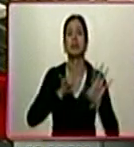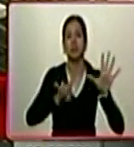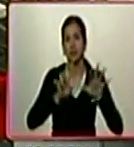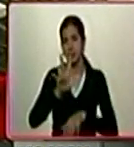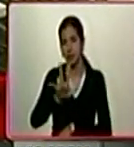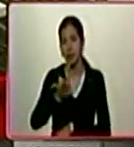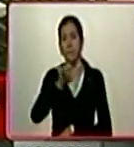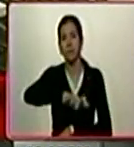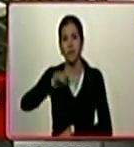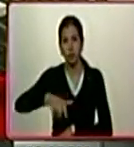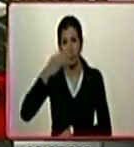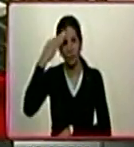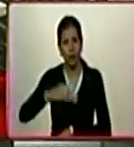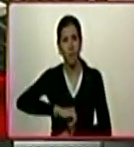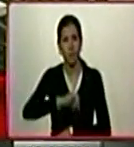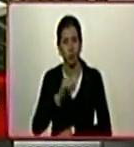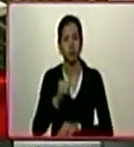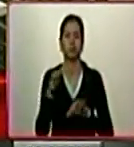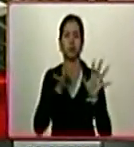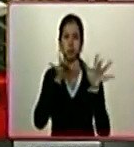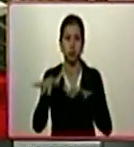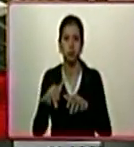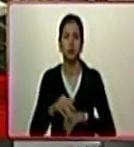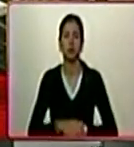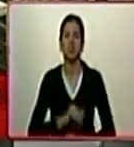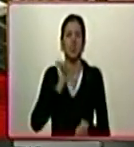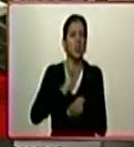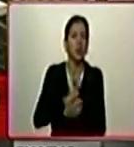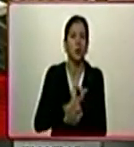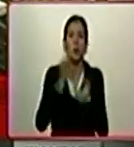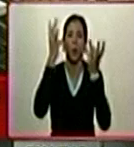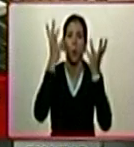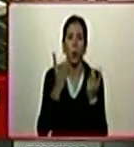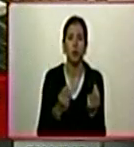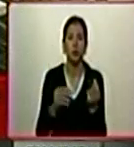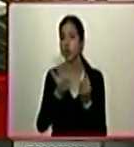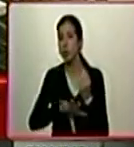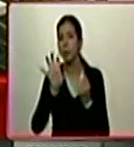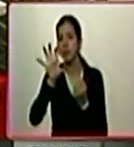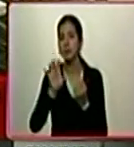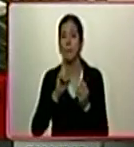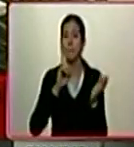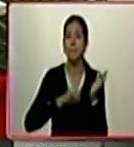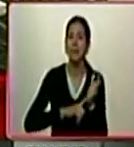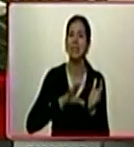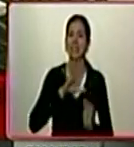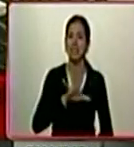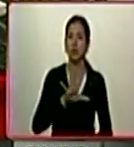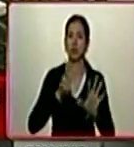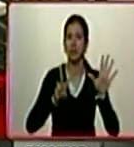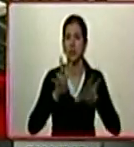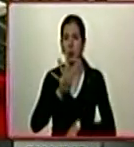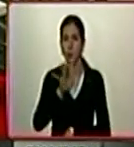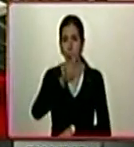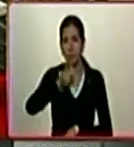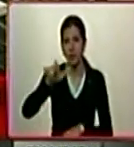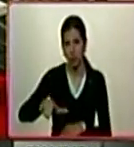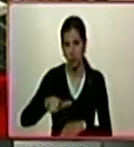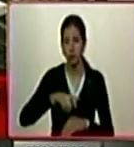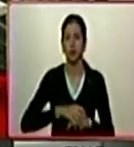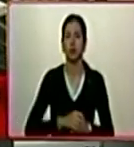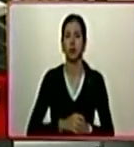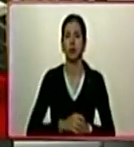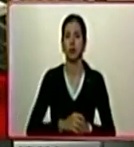50.463 funcionarios. Hemos detenido por diferentes delitos en todo el territorio nacional 1.574 personas.